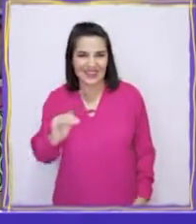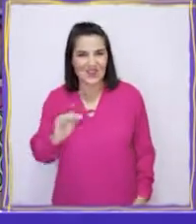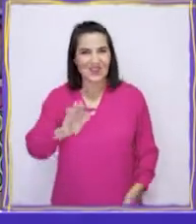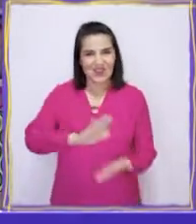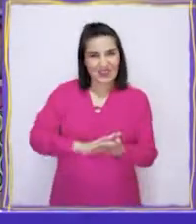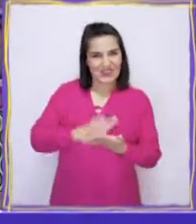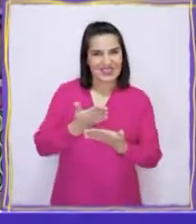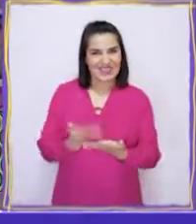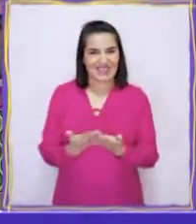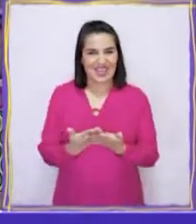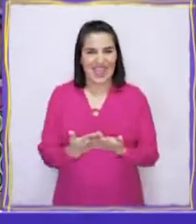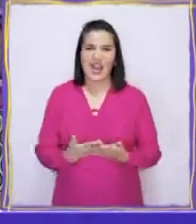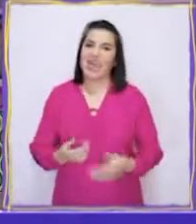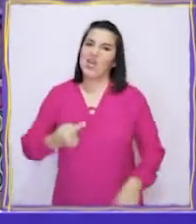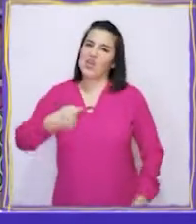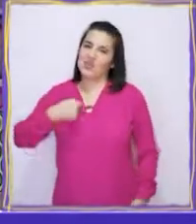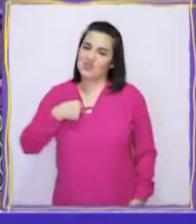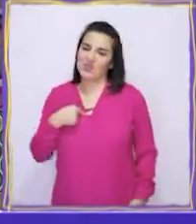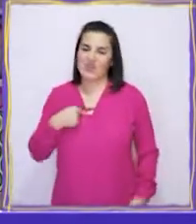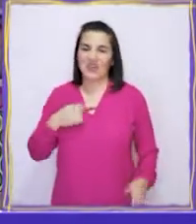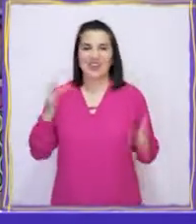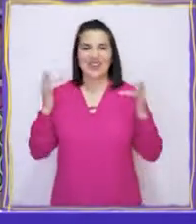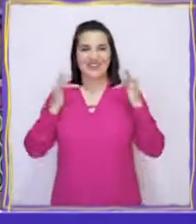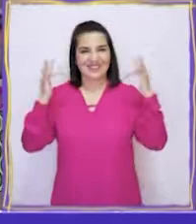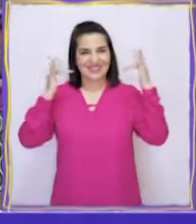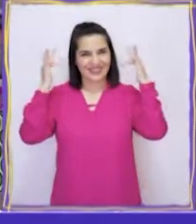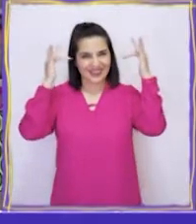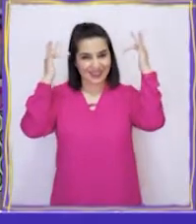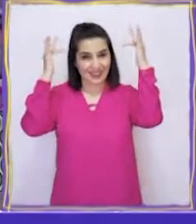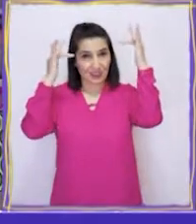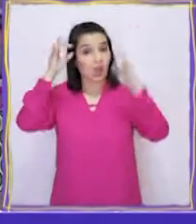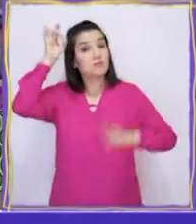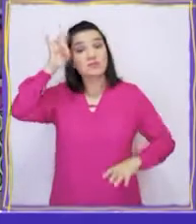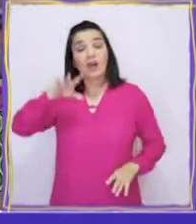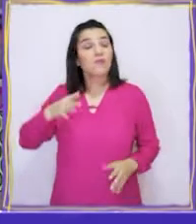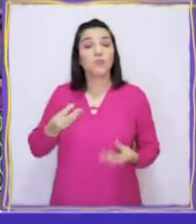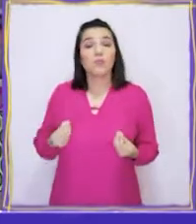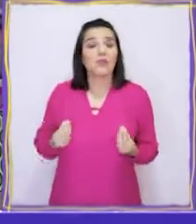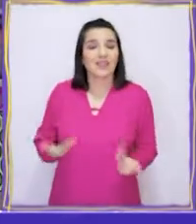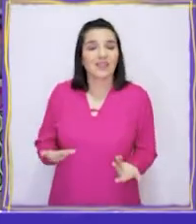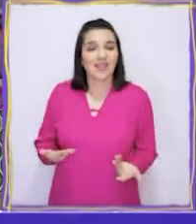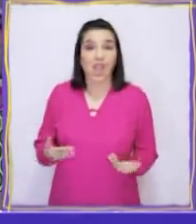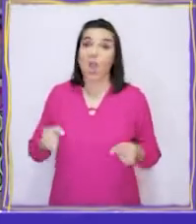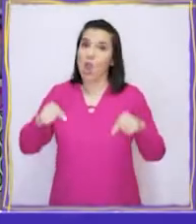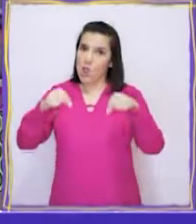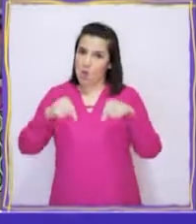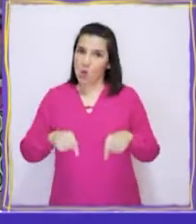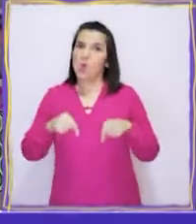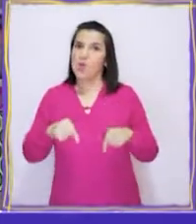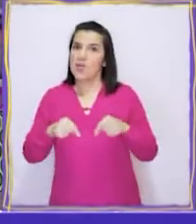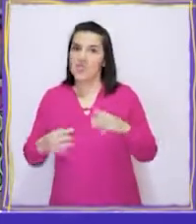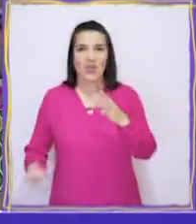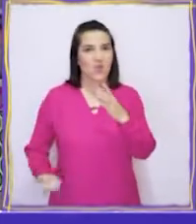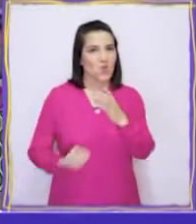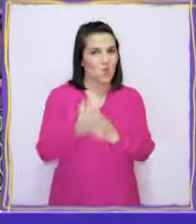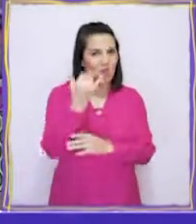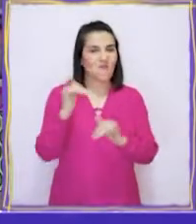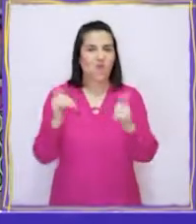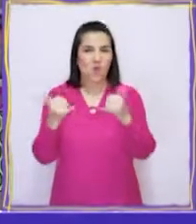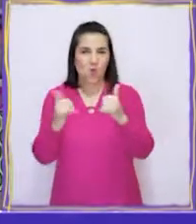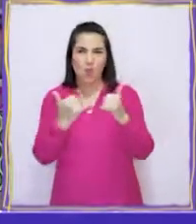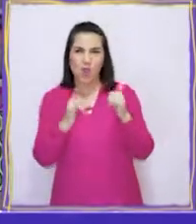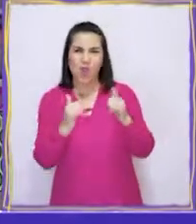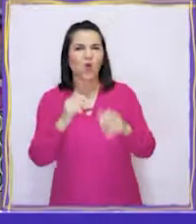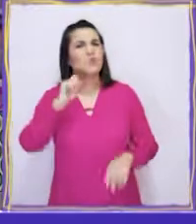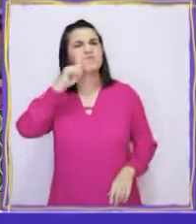niños! ¿Cómo están? Yo estoy súper contenta. ¿Saben por qué? Es que hoy día les traje un nuevo